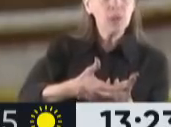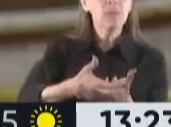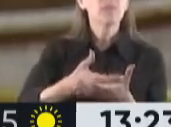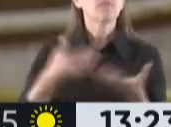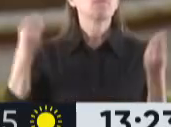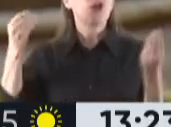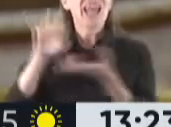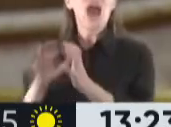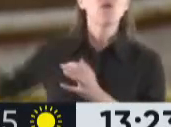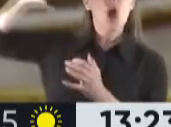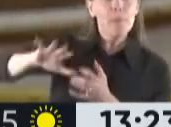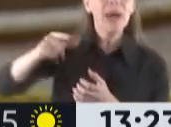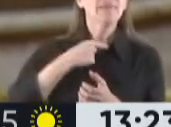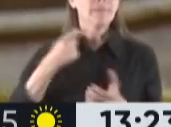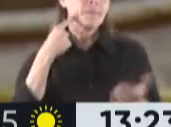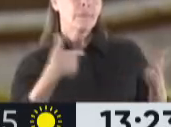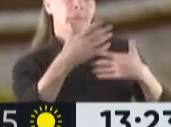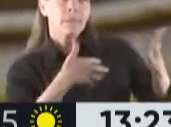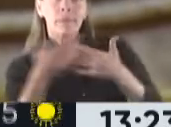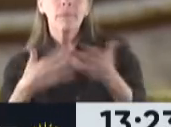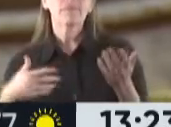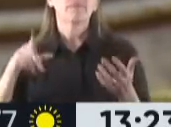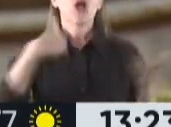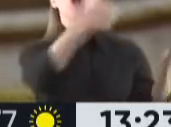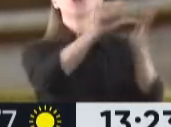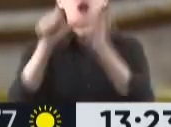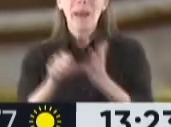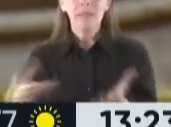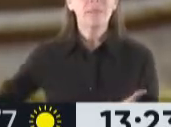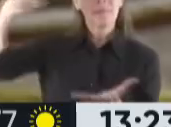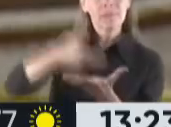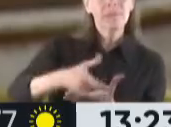extranjero. A través de ese plan Global Gateway, la Unión Europea invertirá